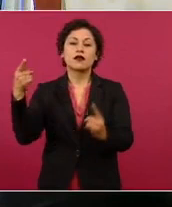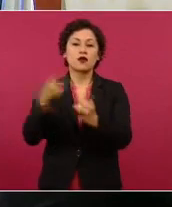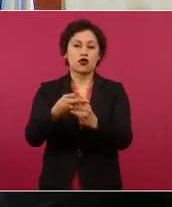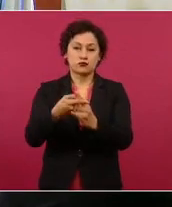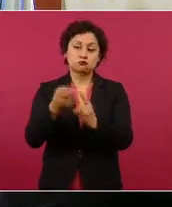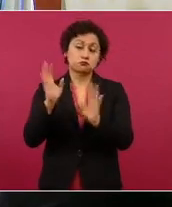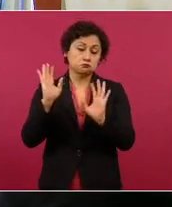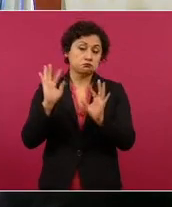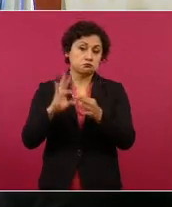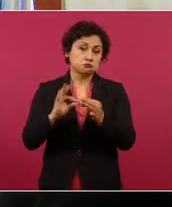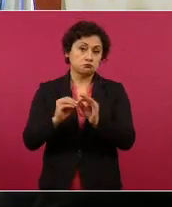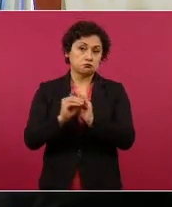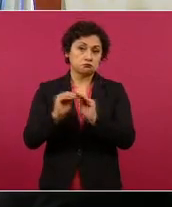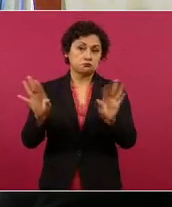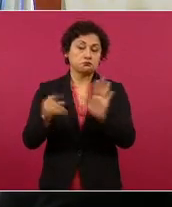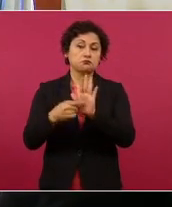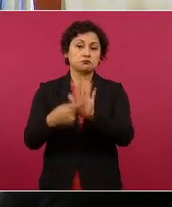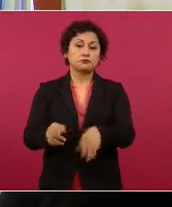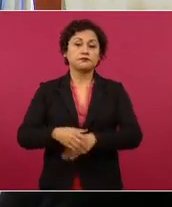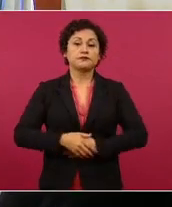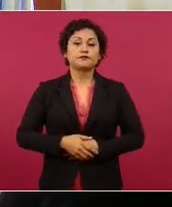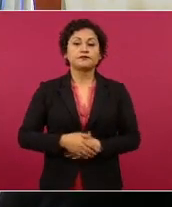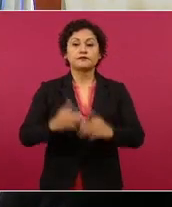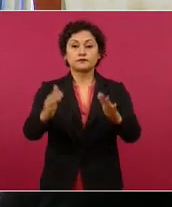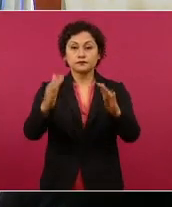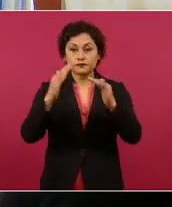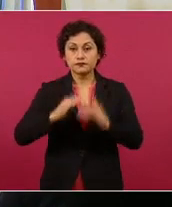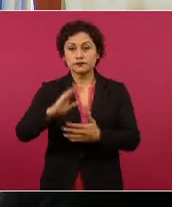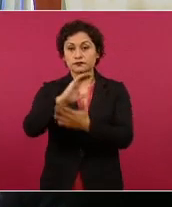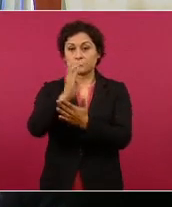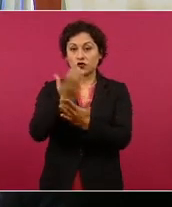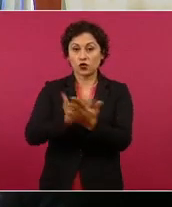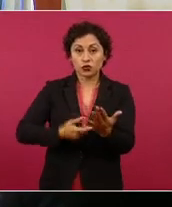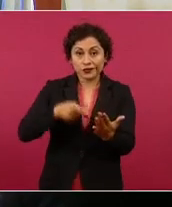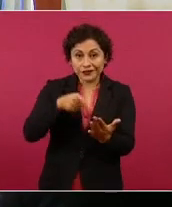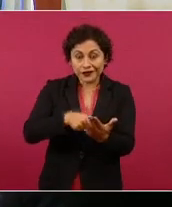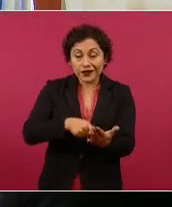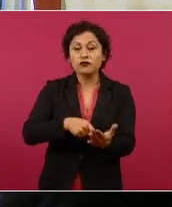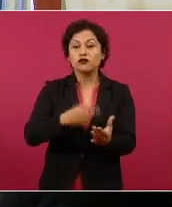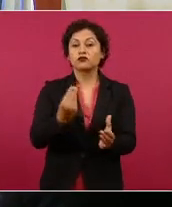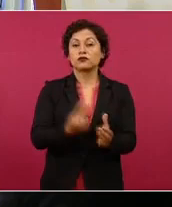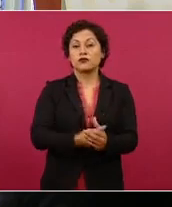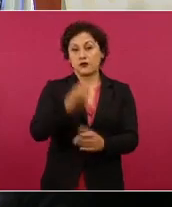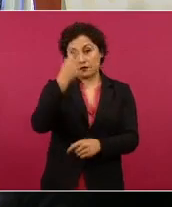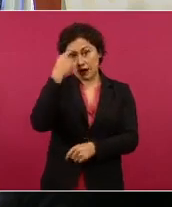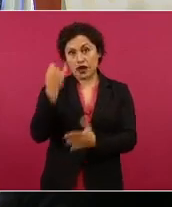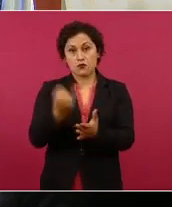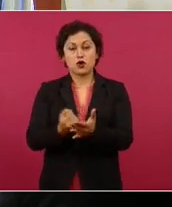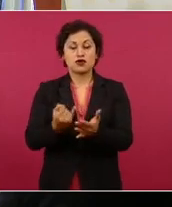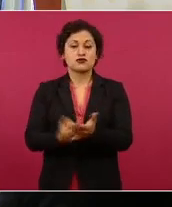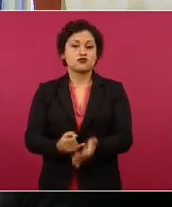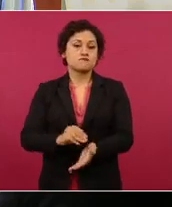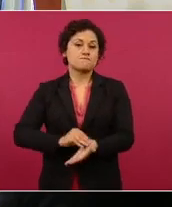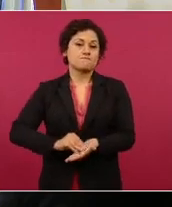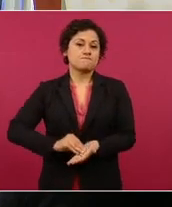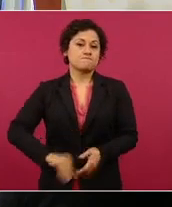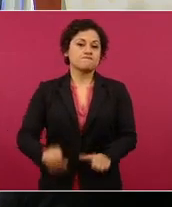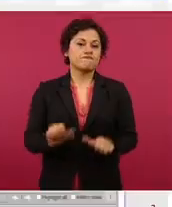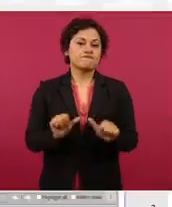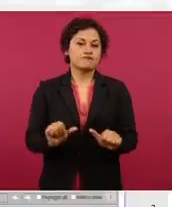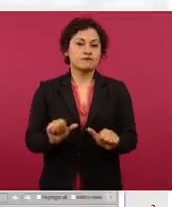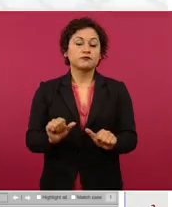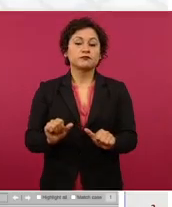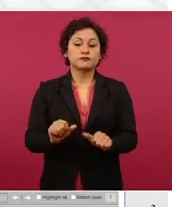siguiente lámina. Luego, los contratos privados para evadir impuestos. El capítulo 5